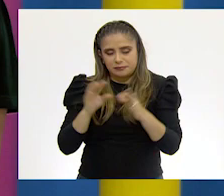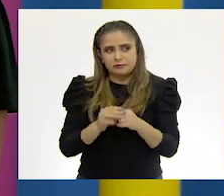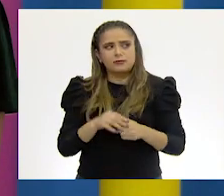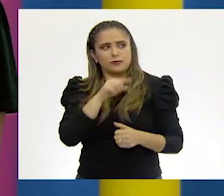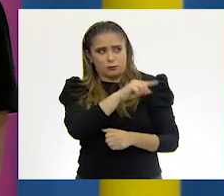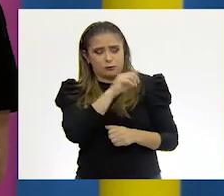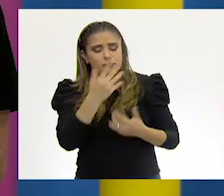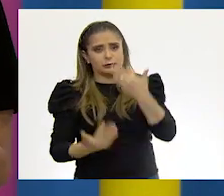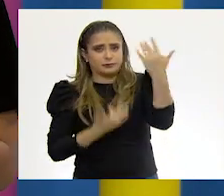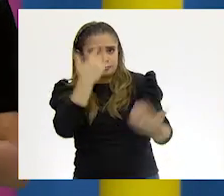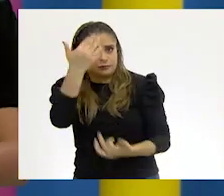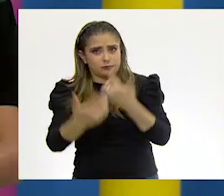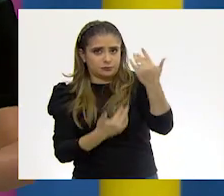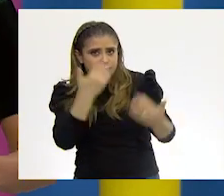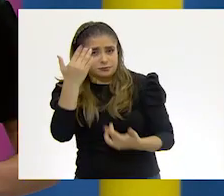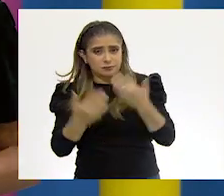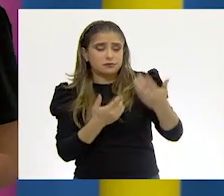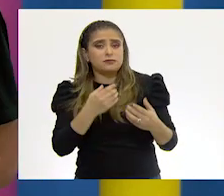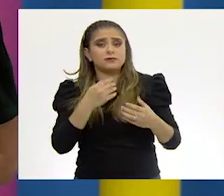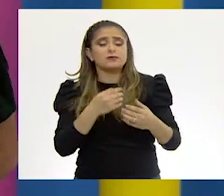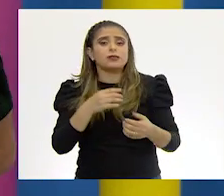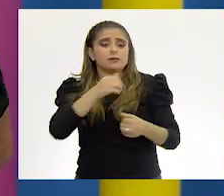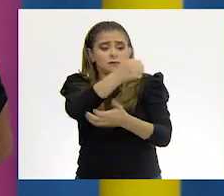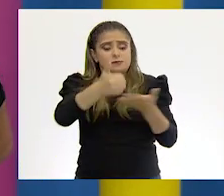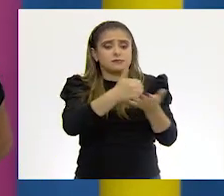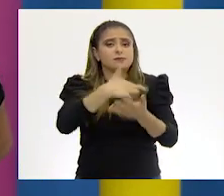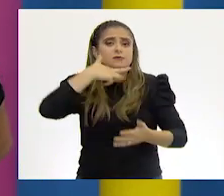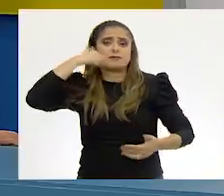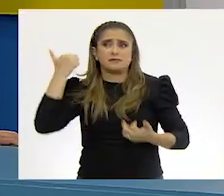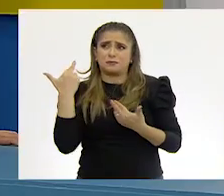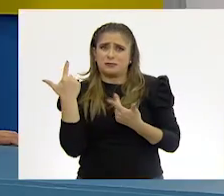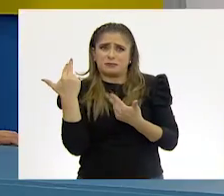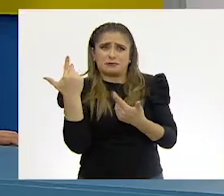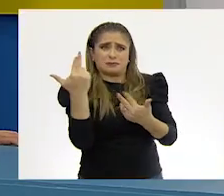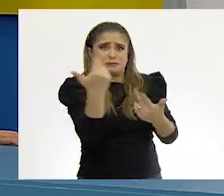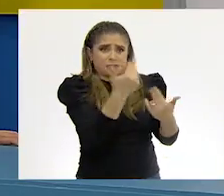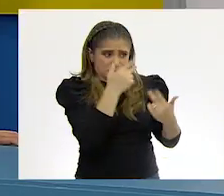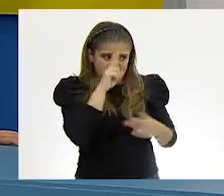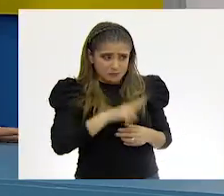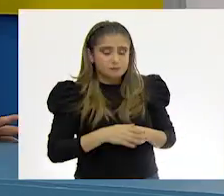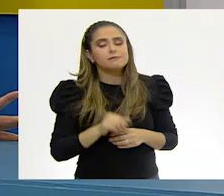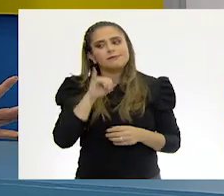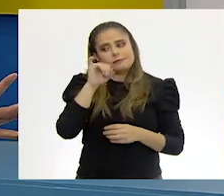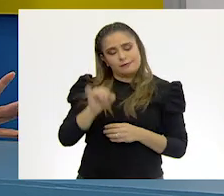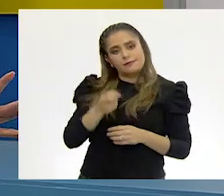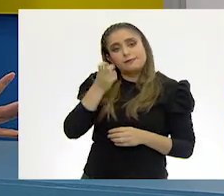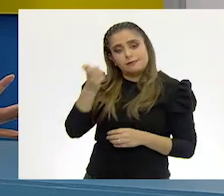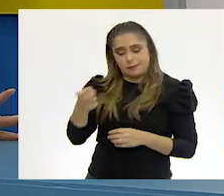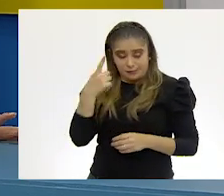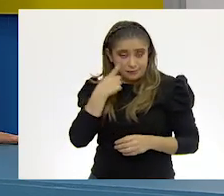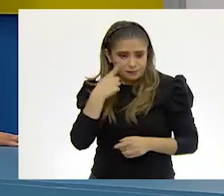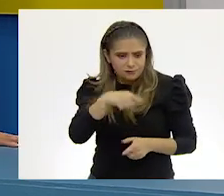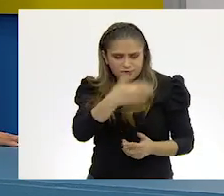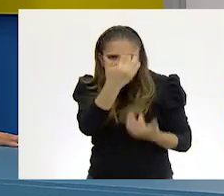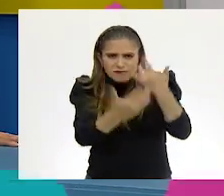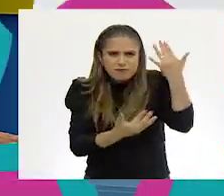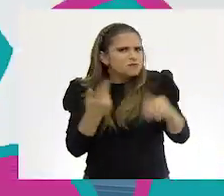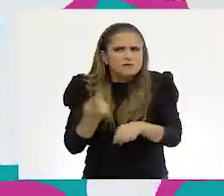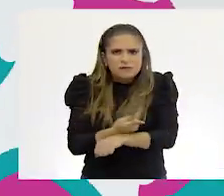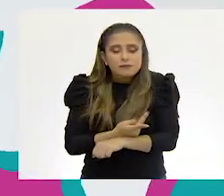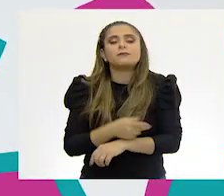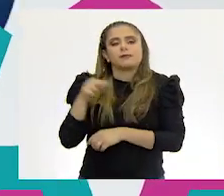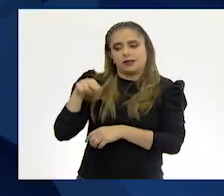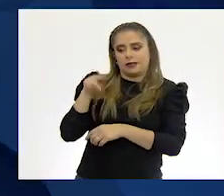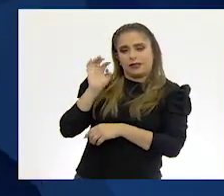del incendio que perjudicó gran parte de la ciudad de Roma. Justamente, la historia cuenta que fue causado por